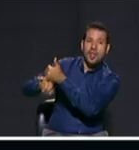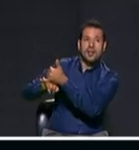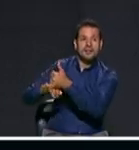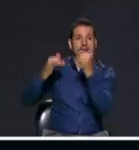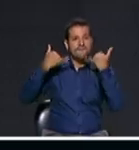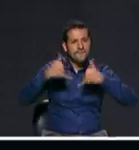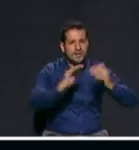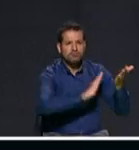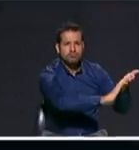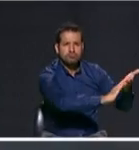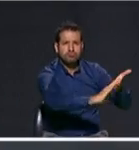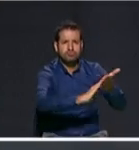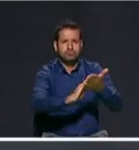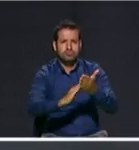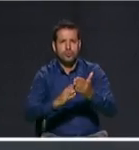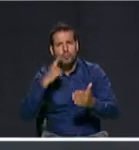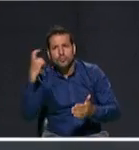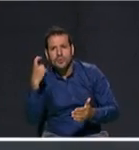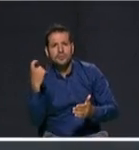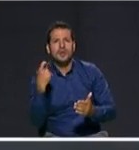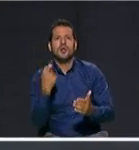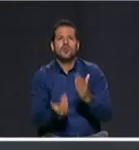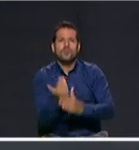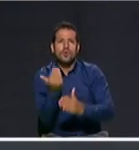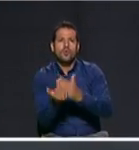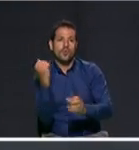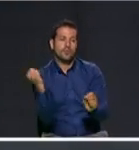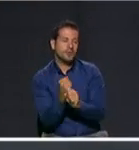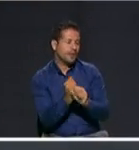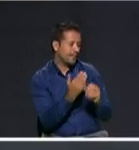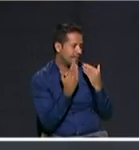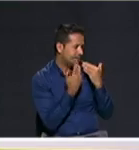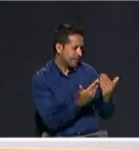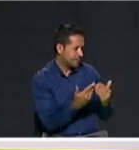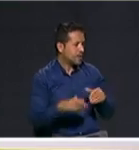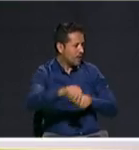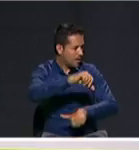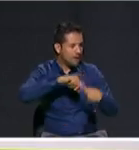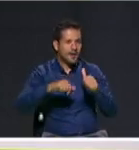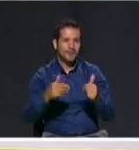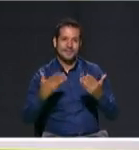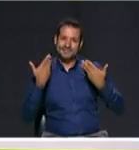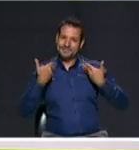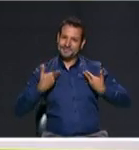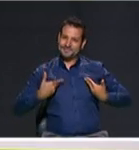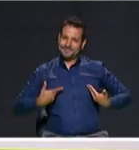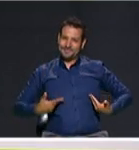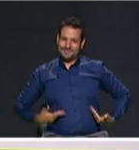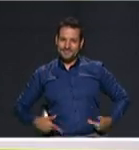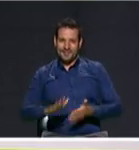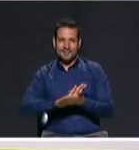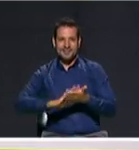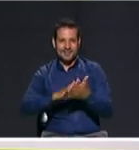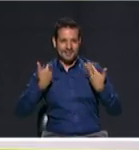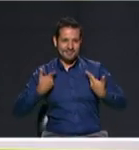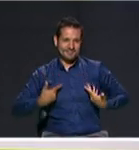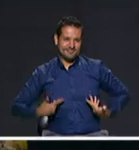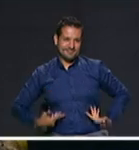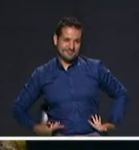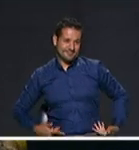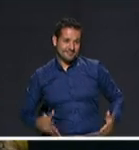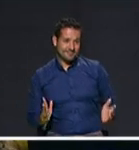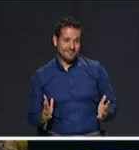buscar mucho empleo con los que lo acaba de expresar muchas gracias candidato el turno ahora para la doctora beatriz rave cuál es su paquete de obras para la ciudad